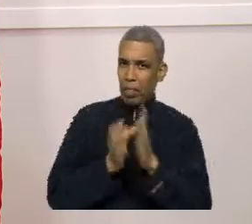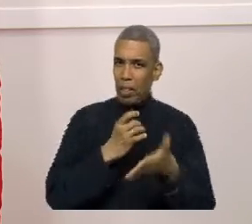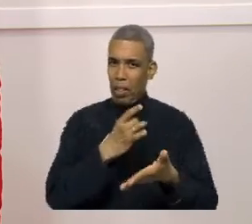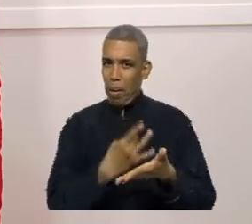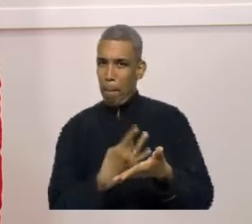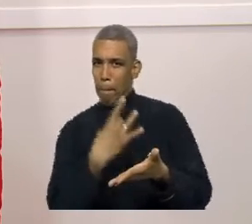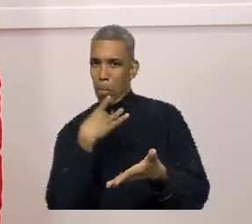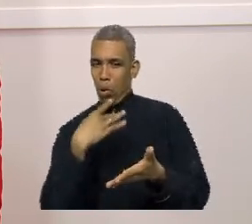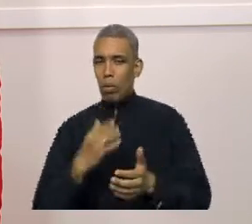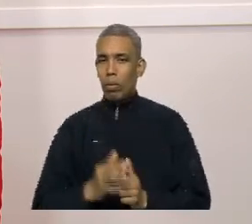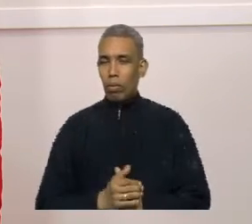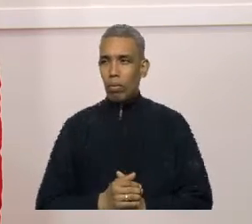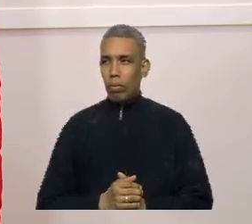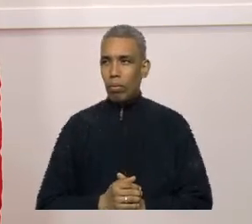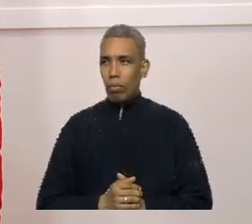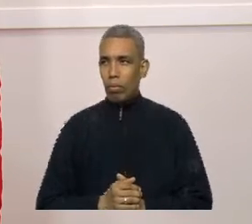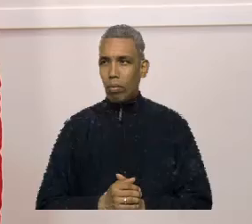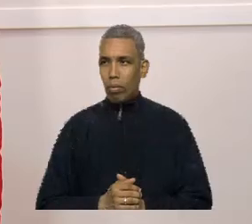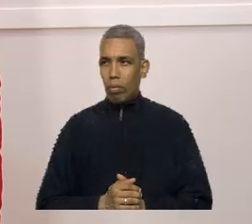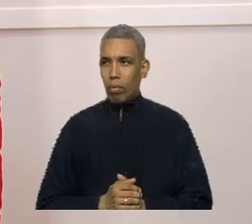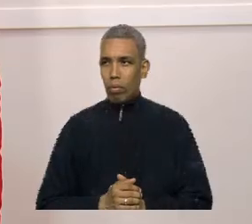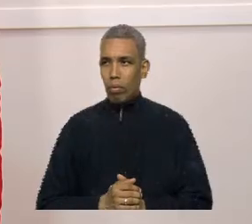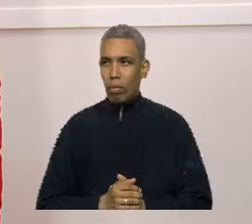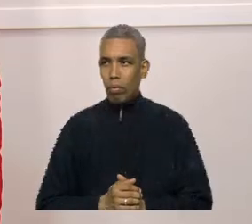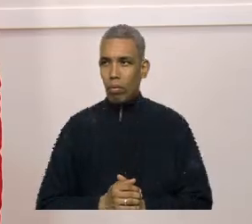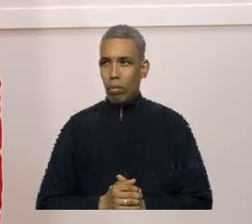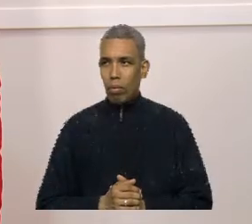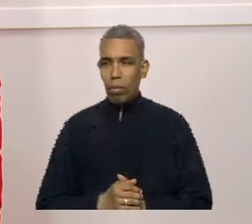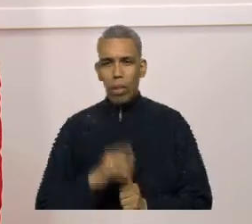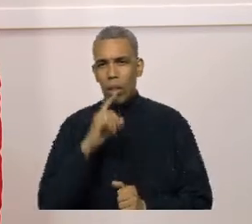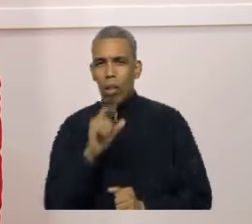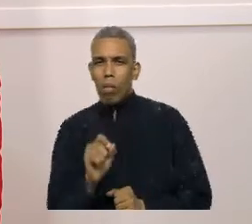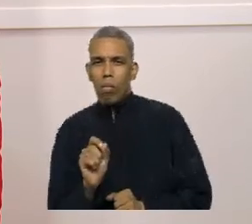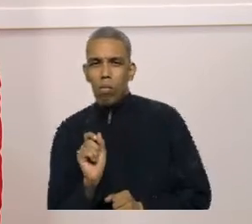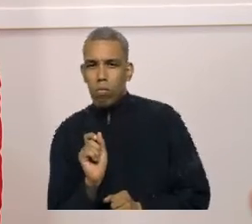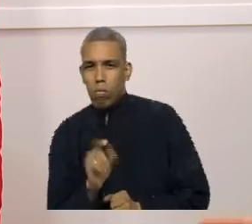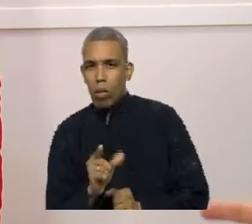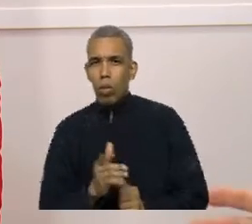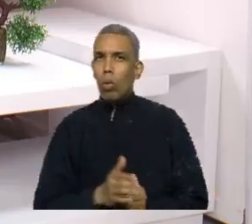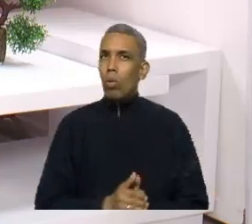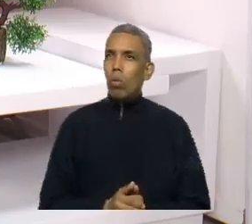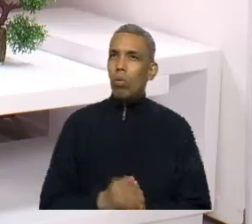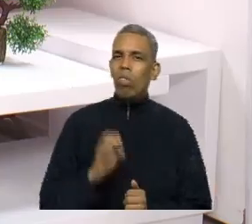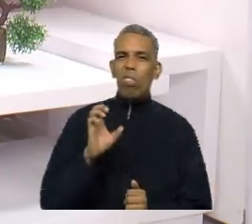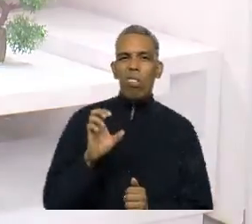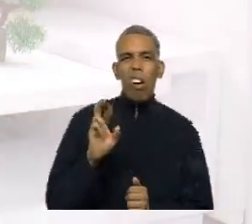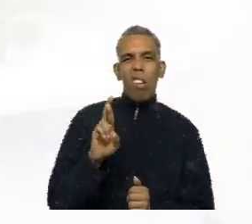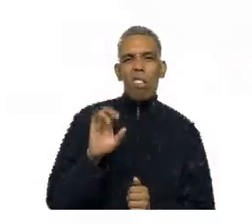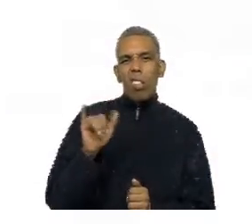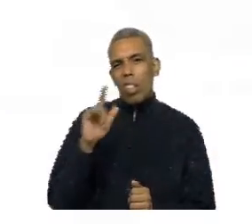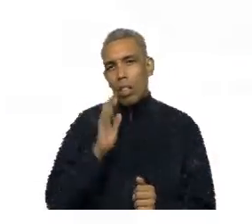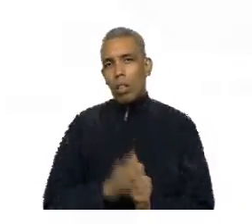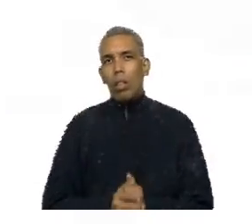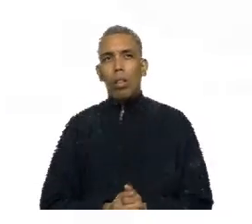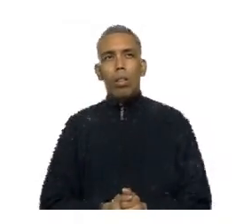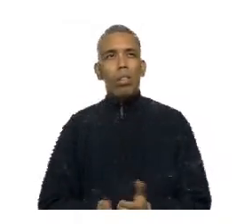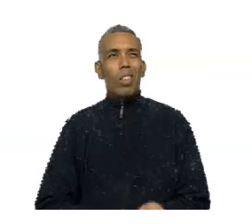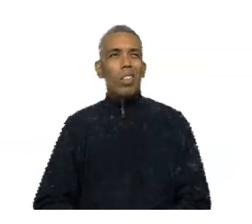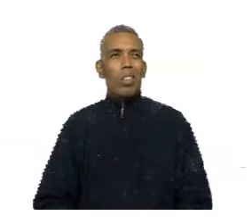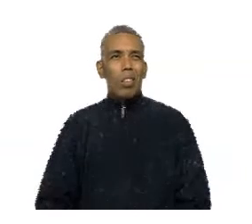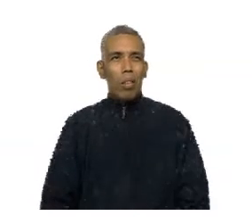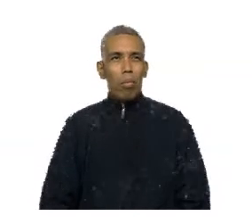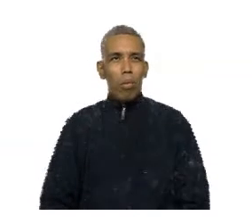llama ataque o se le llama crisis. Me imagino que la forma adecuada es crisis. Sí, el ataque es